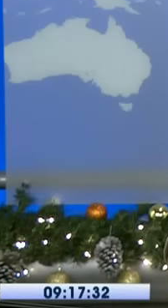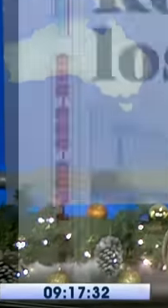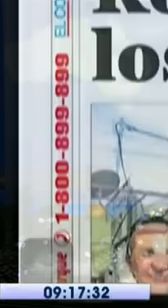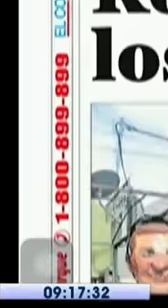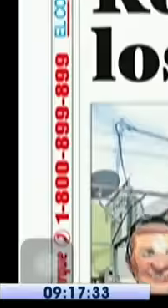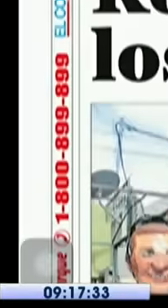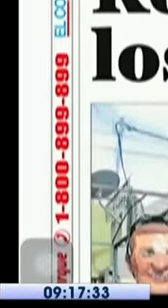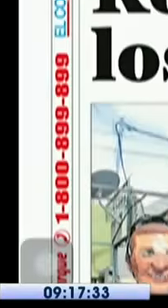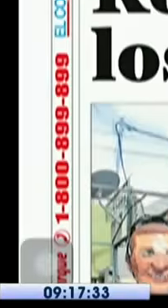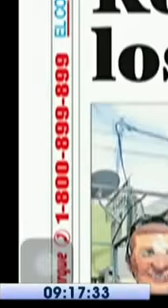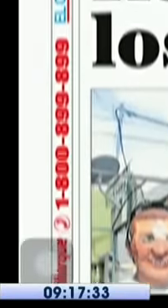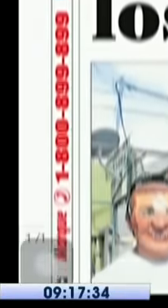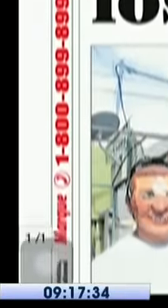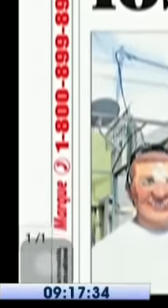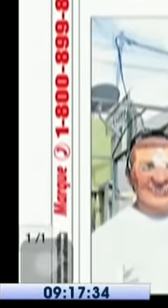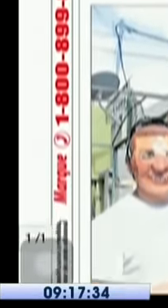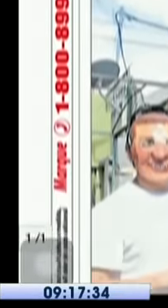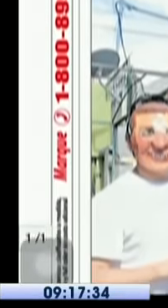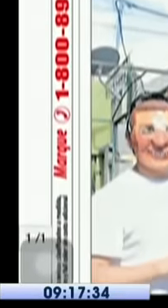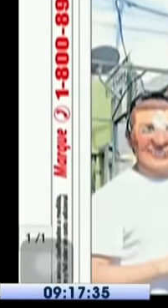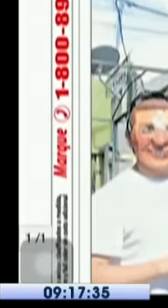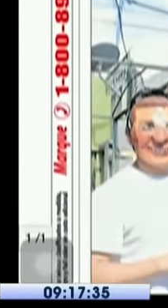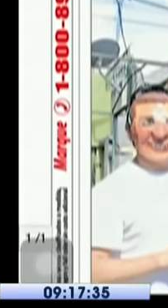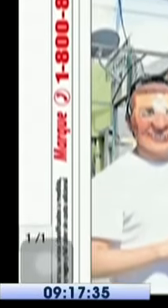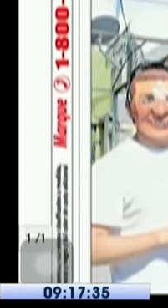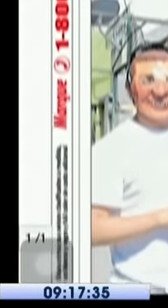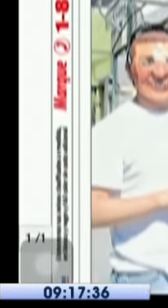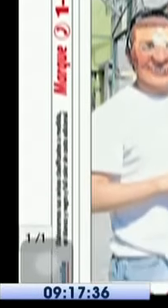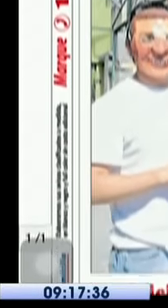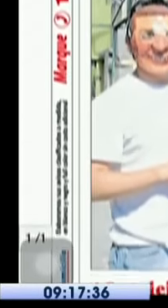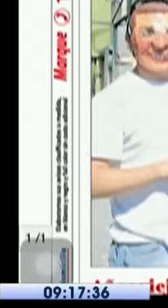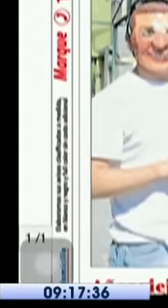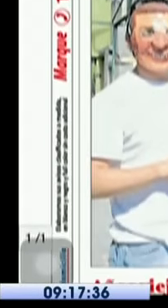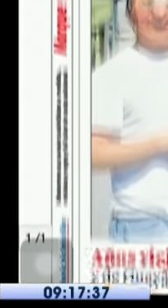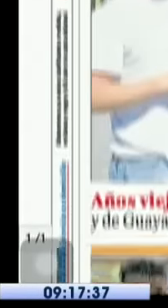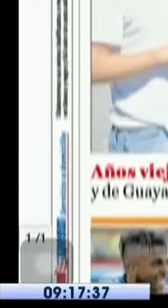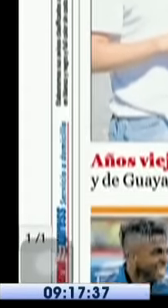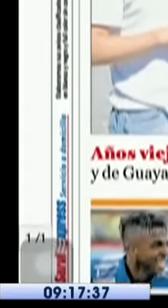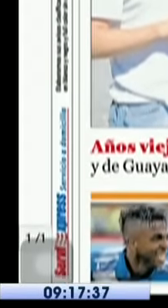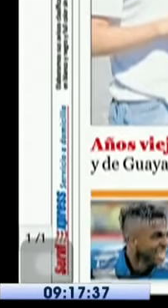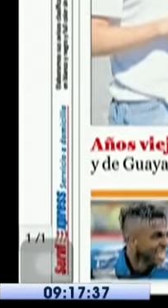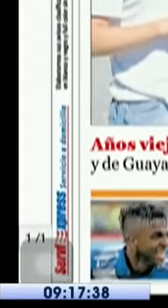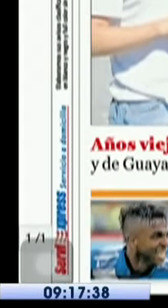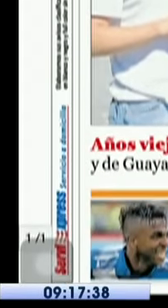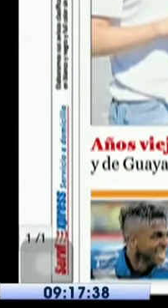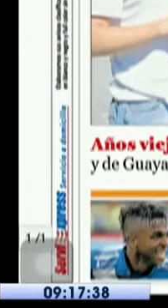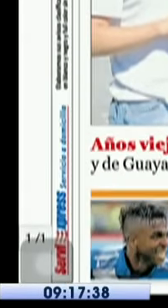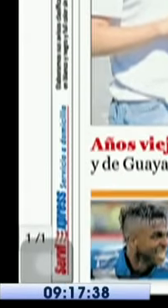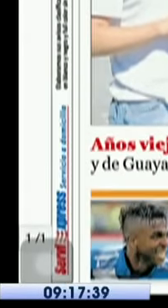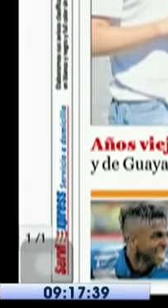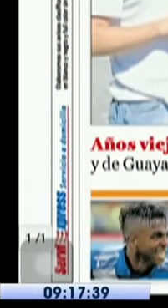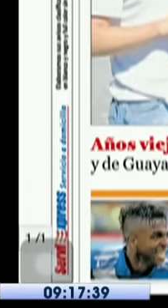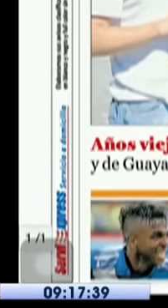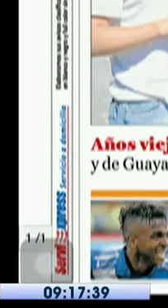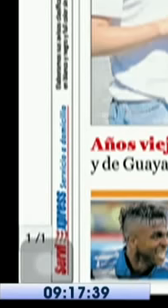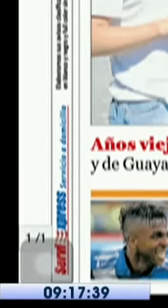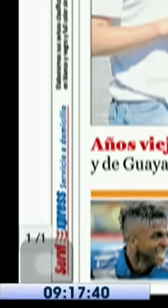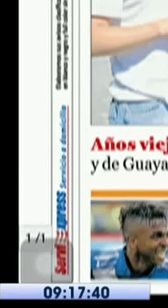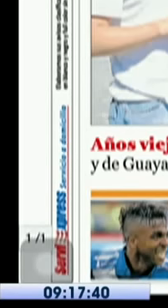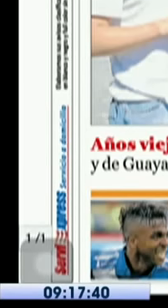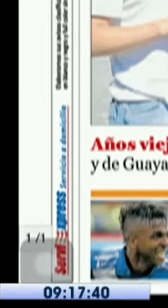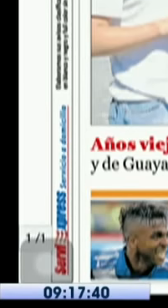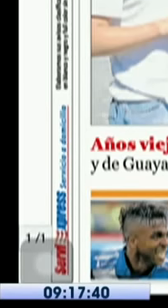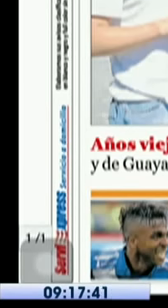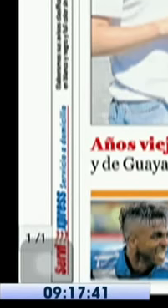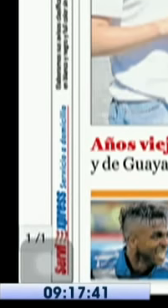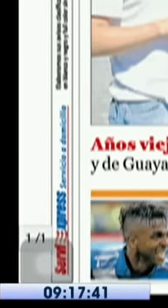hora. Dice el diario de la ciudad, Rodas y Correa, los más buscados años viejos. Las caretas del presidente de la República